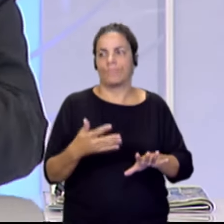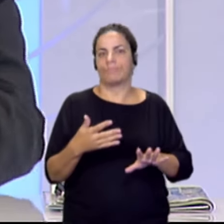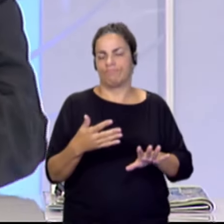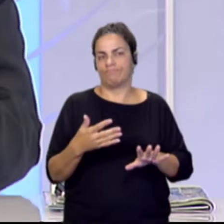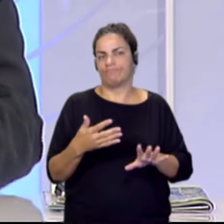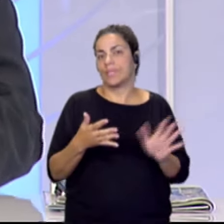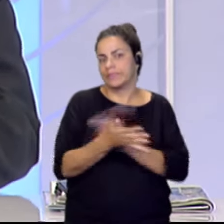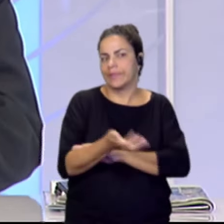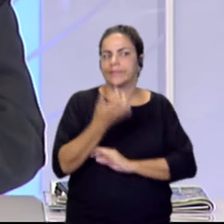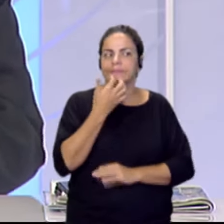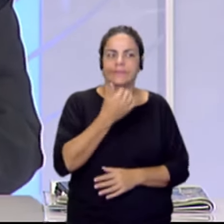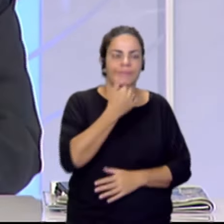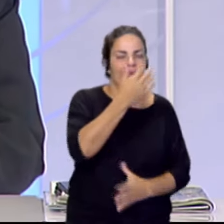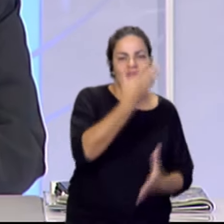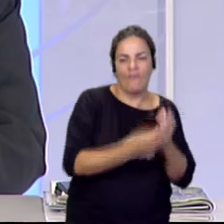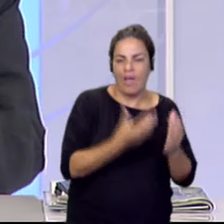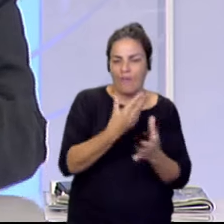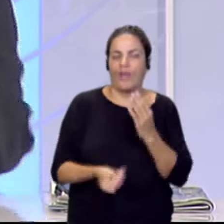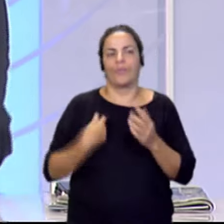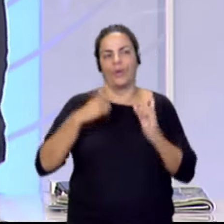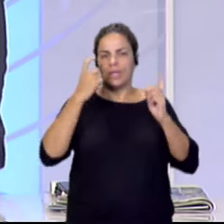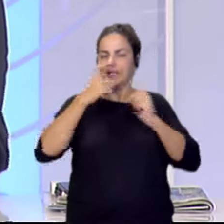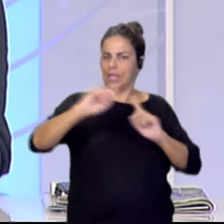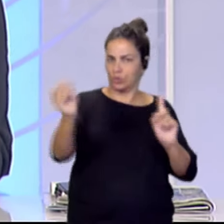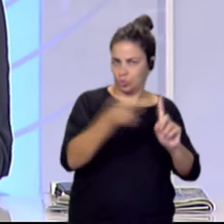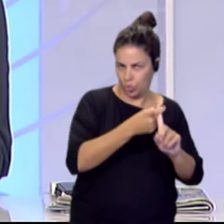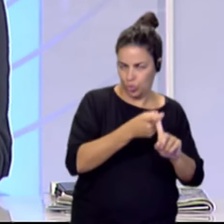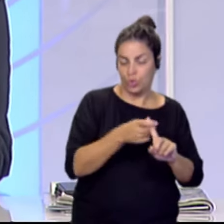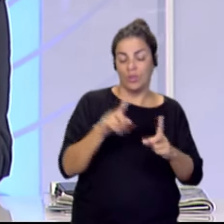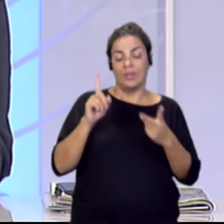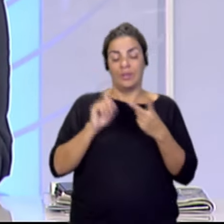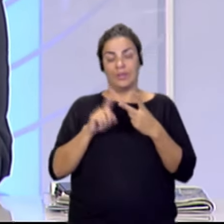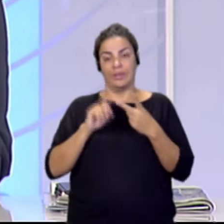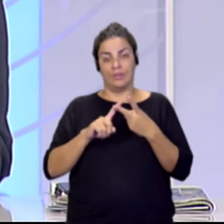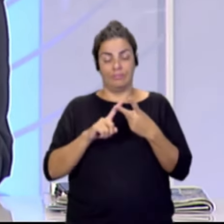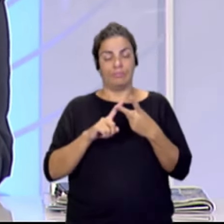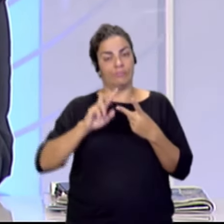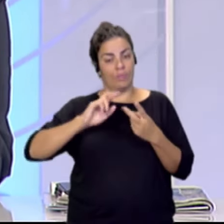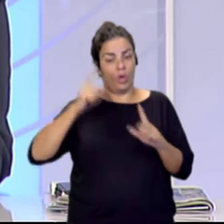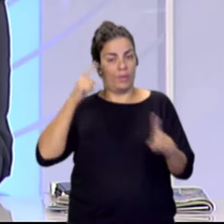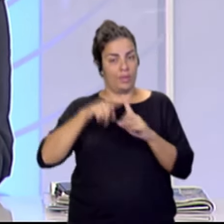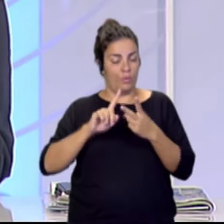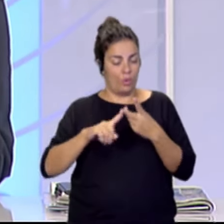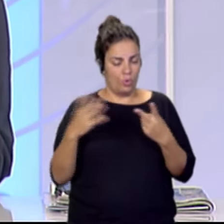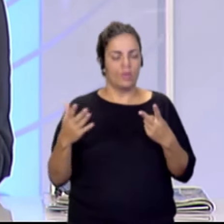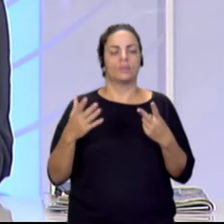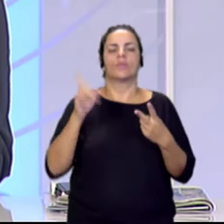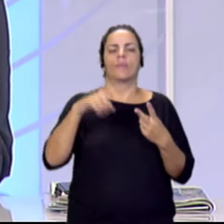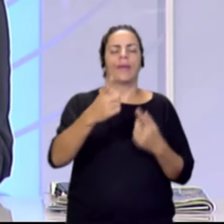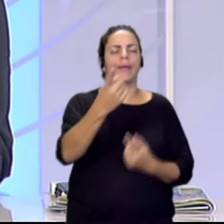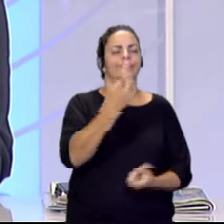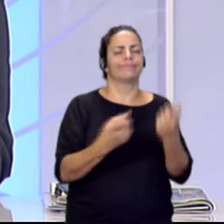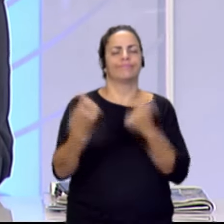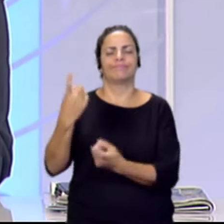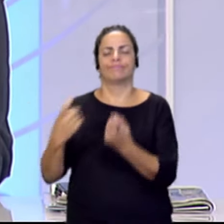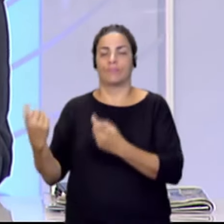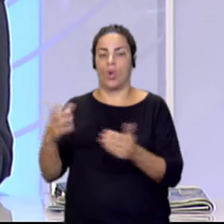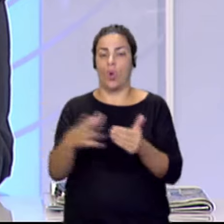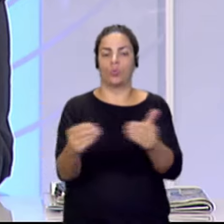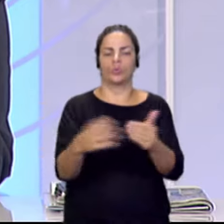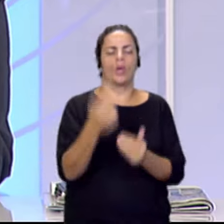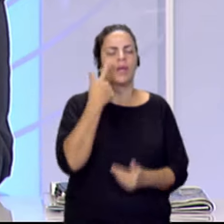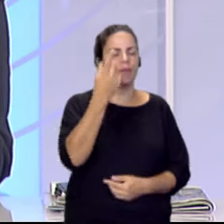paliar los defectos de la llegada. Y la otra intencionalidad de la prueba es conseguir información por parte de los usuarios